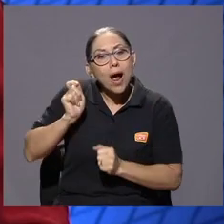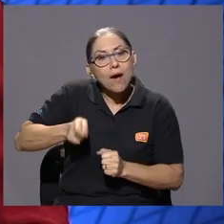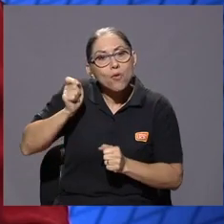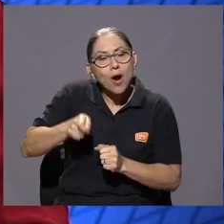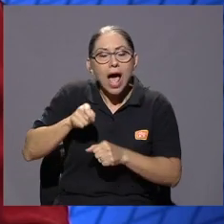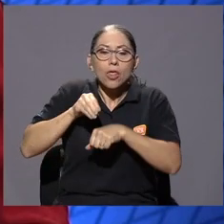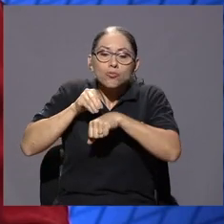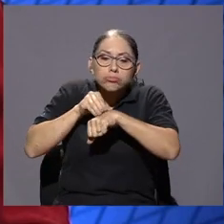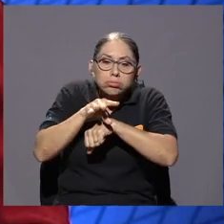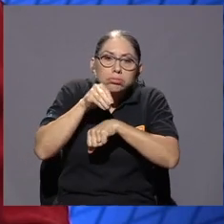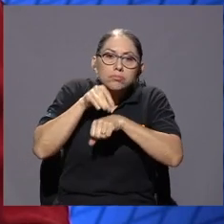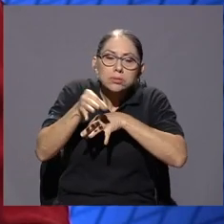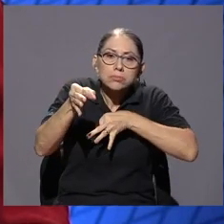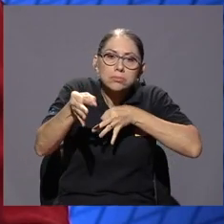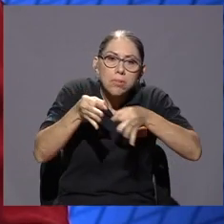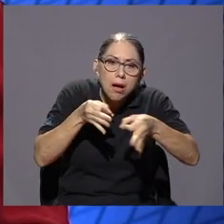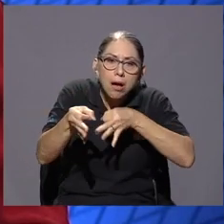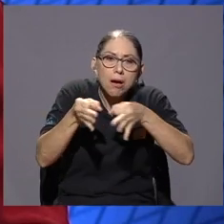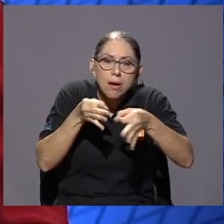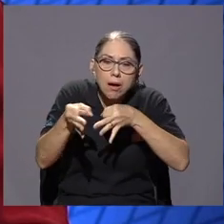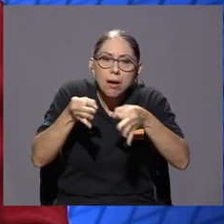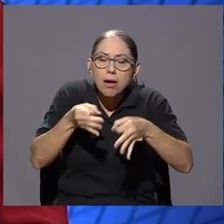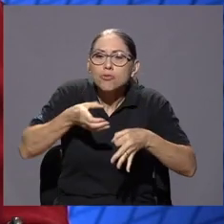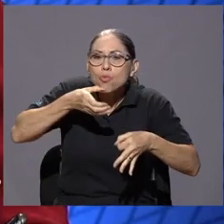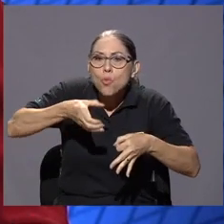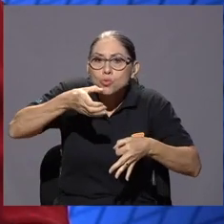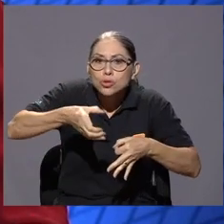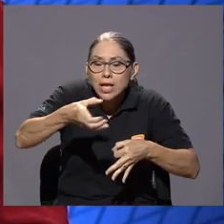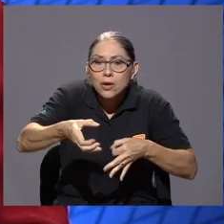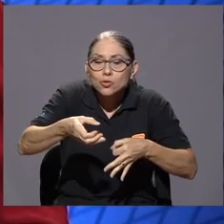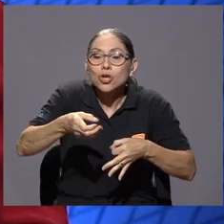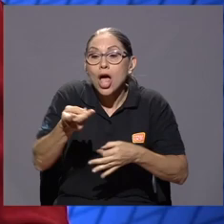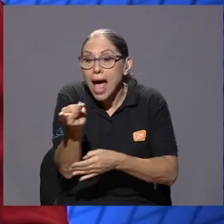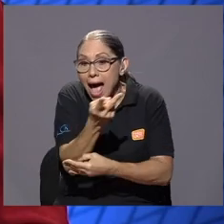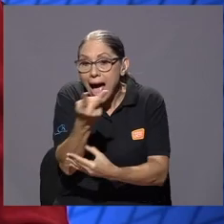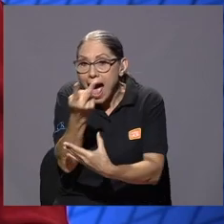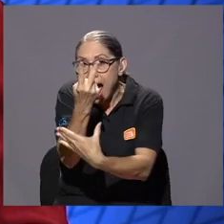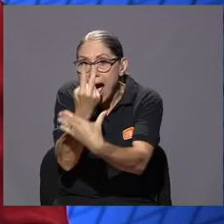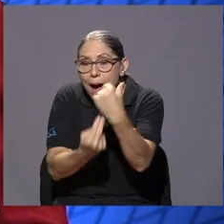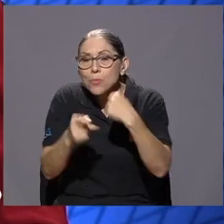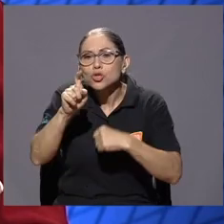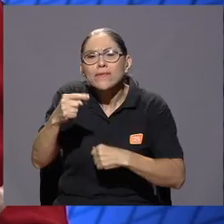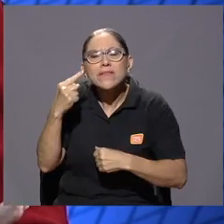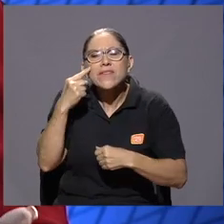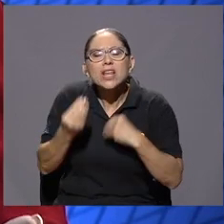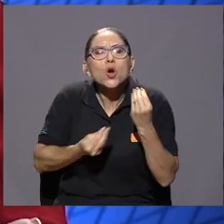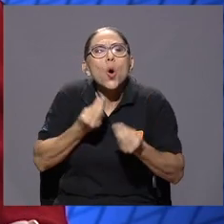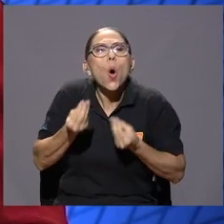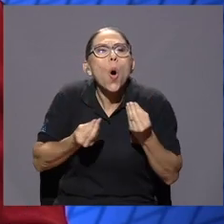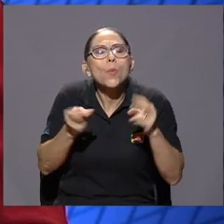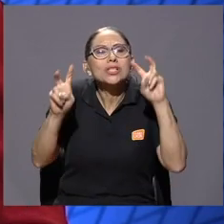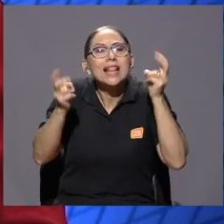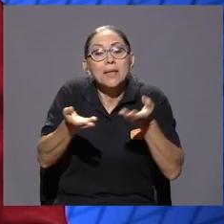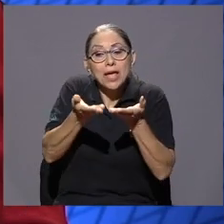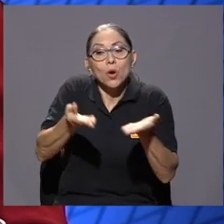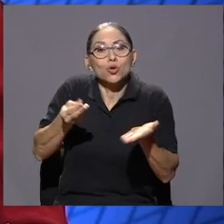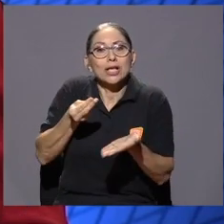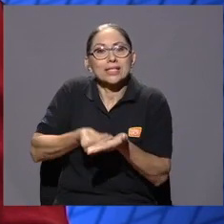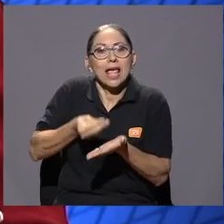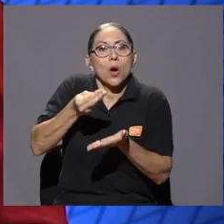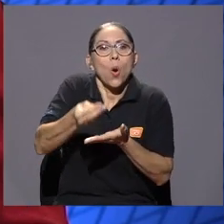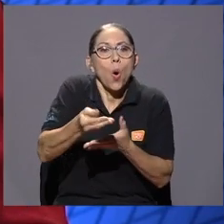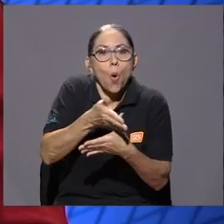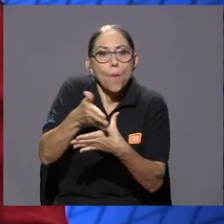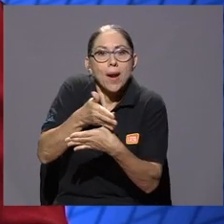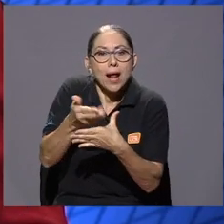asesoría de un abogado, ¿verdad? Definir correctamente cómo está el tema de los bienes gananciales, como lo